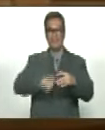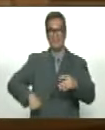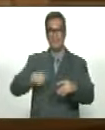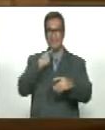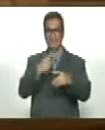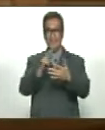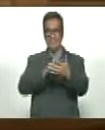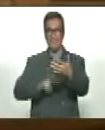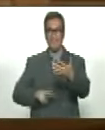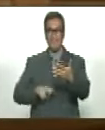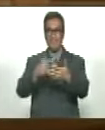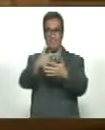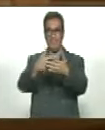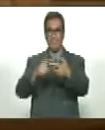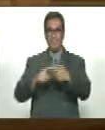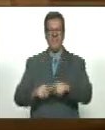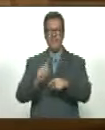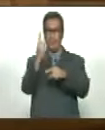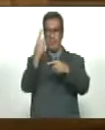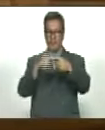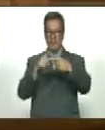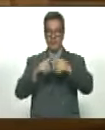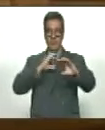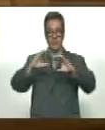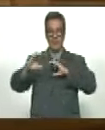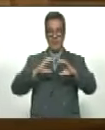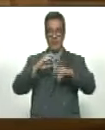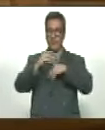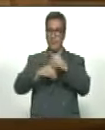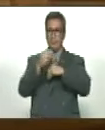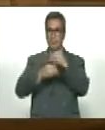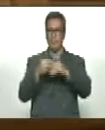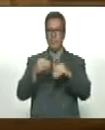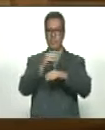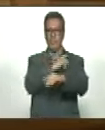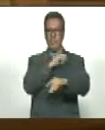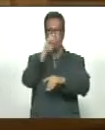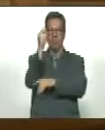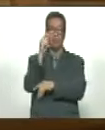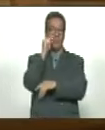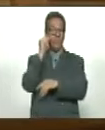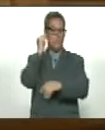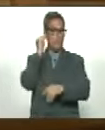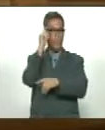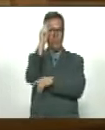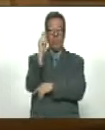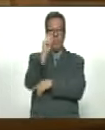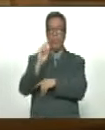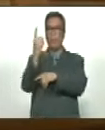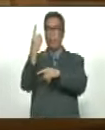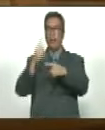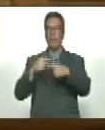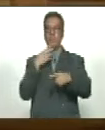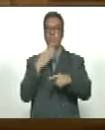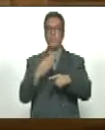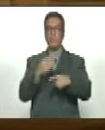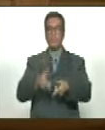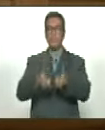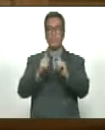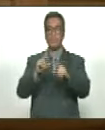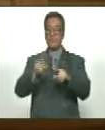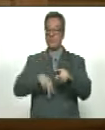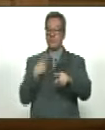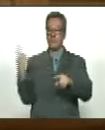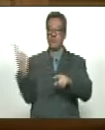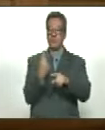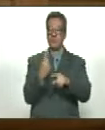dar lectura a la cuenta. Primero, comunicaciones suscritas por las ciudadanas diputadas y ciudadanos diputados principales solicitando permiso para